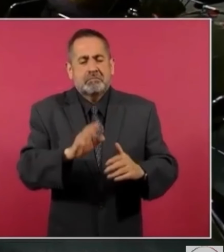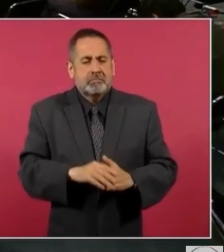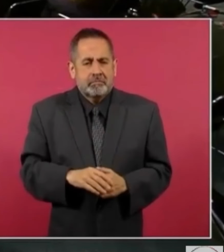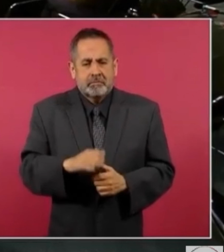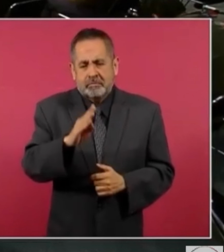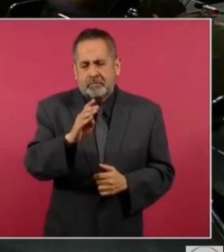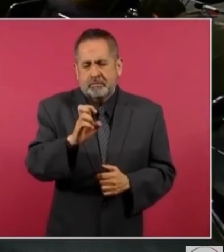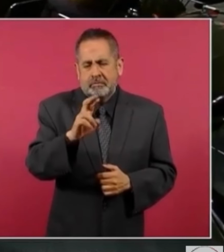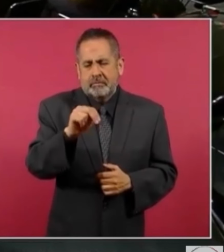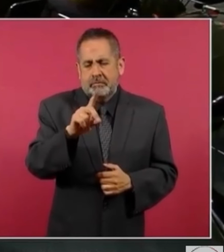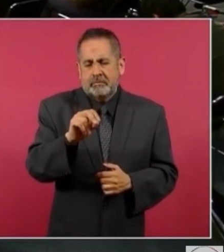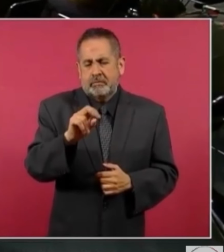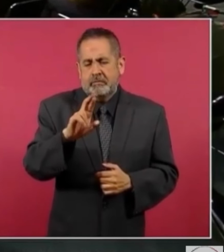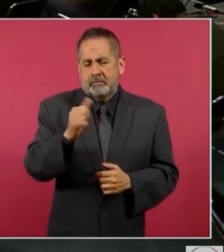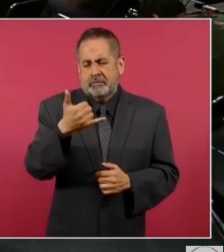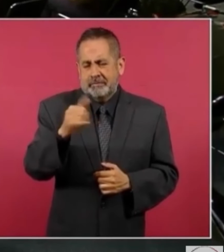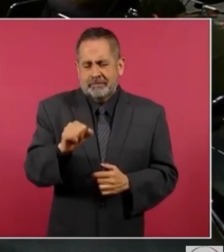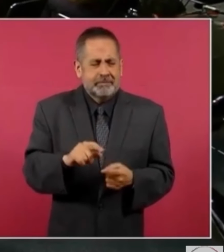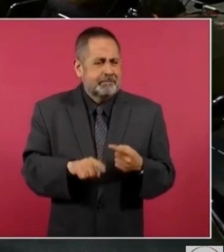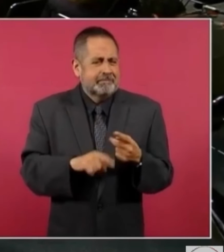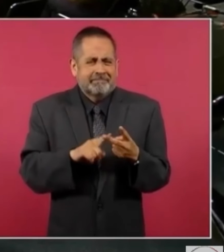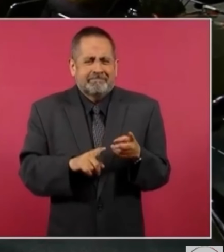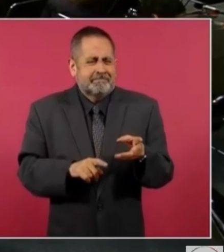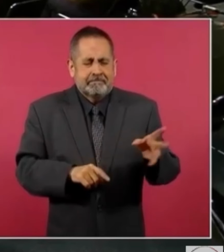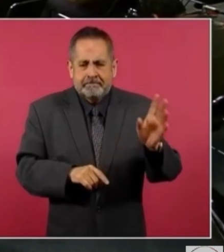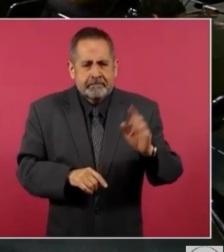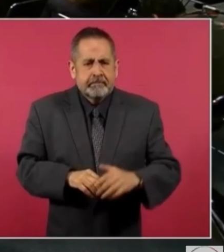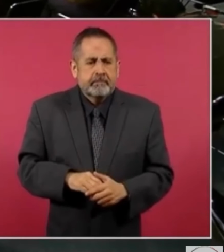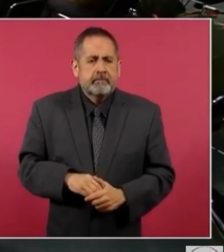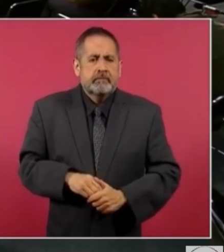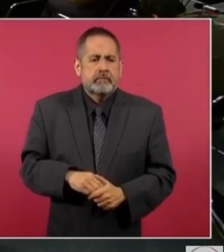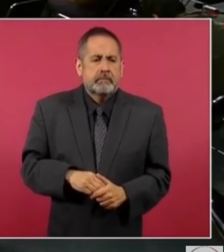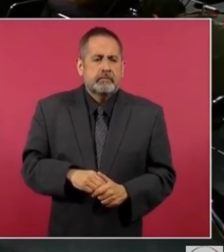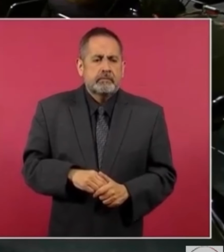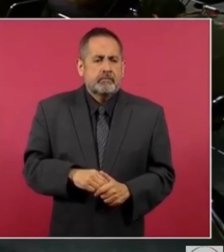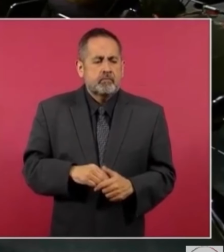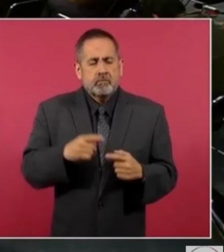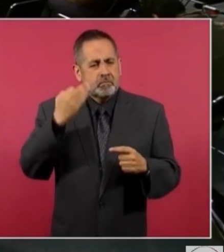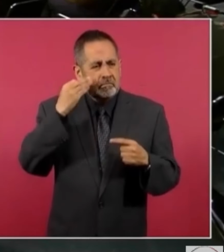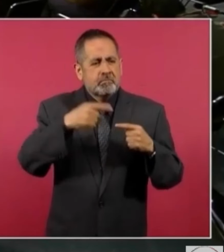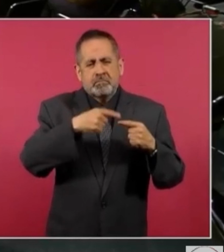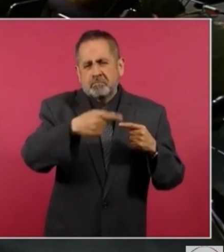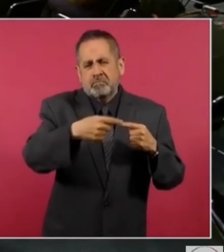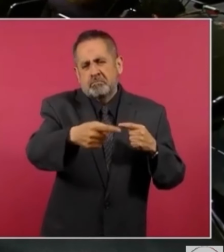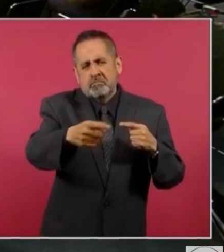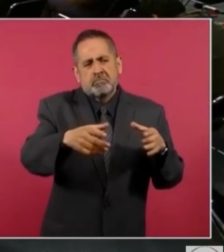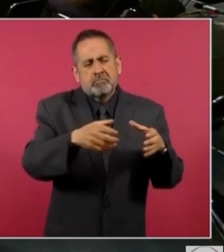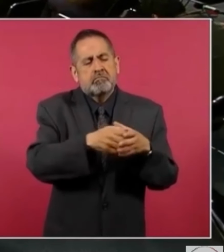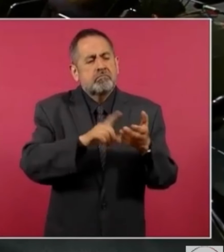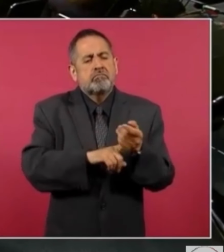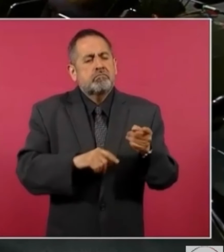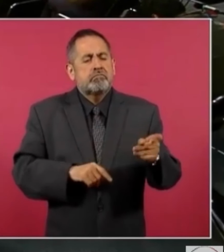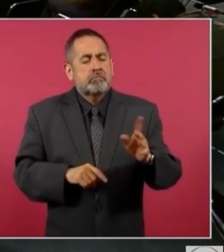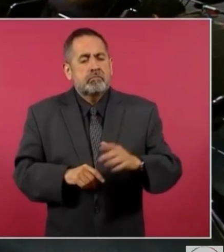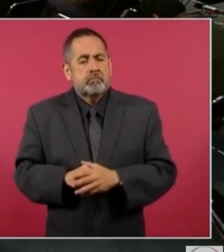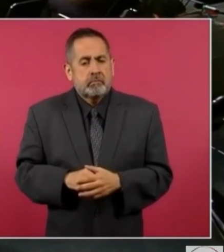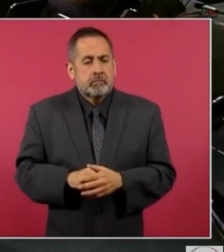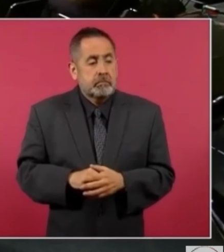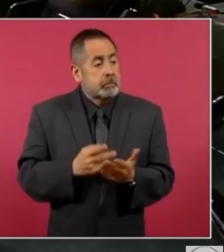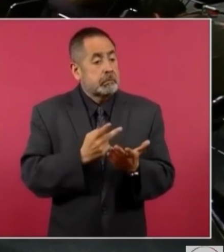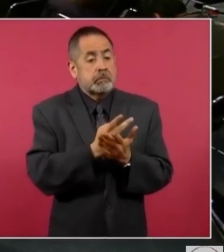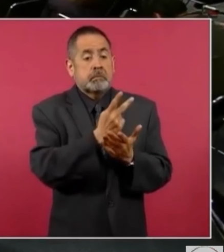Bernardo Reyes, y cada determinado tiempo los